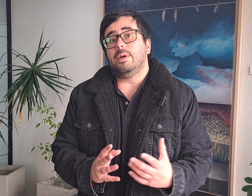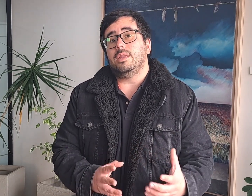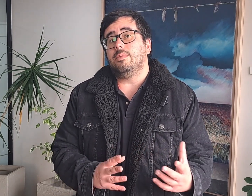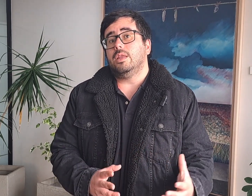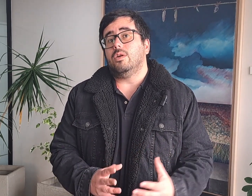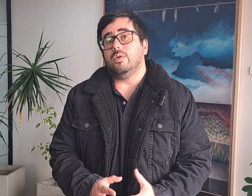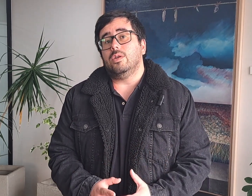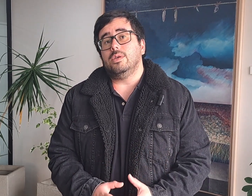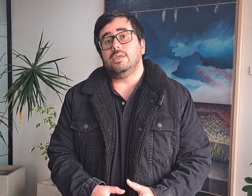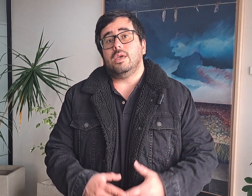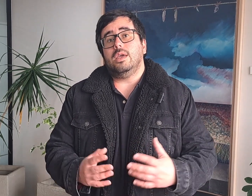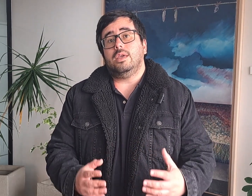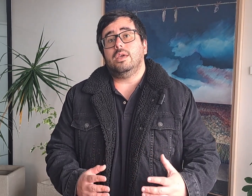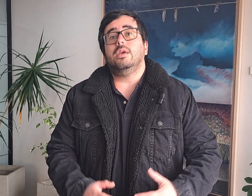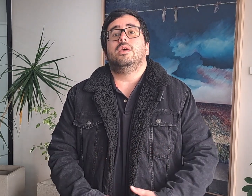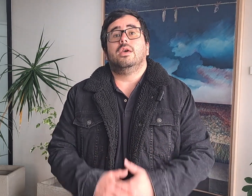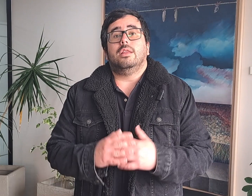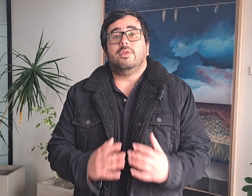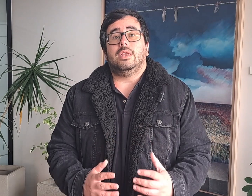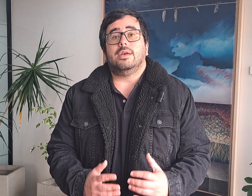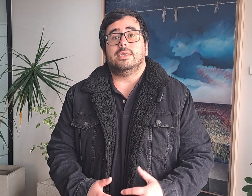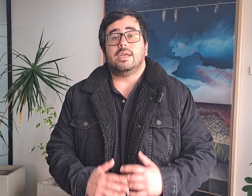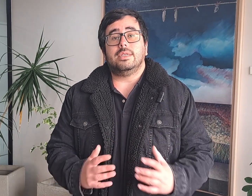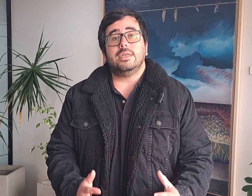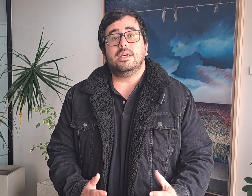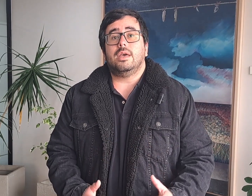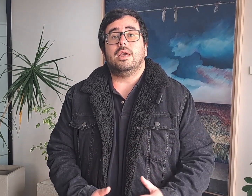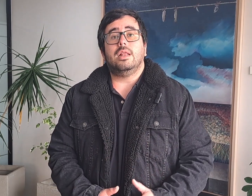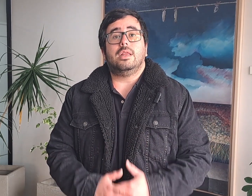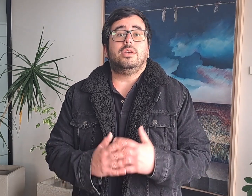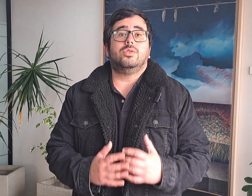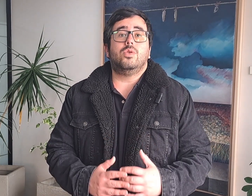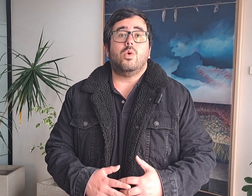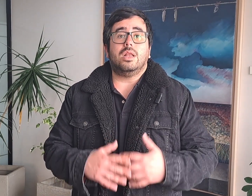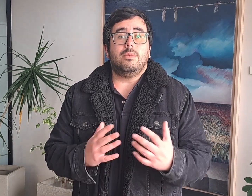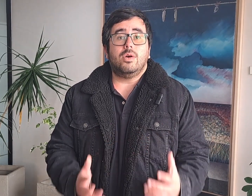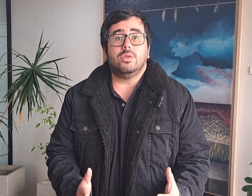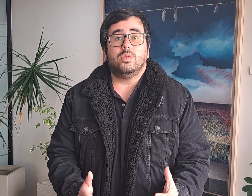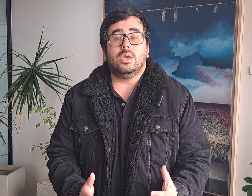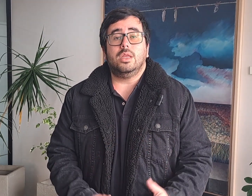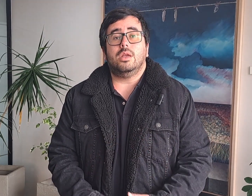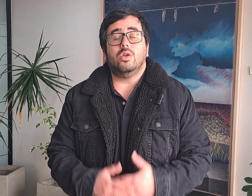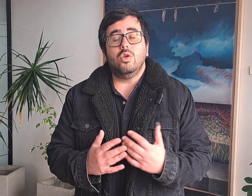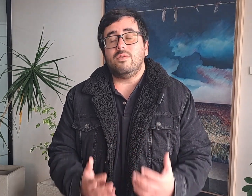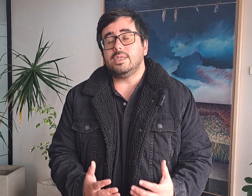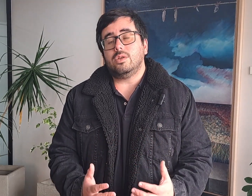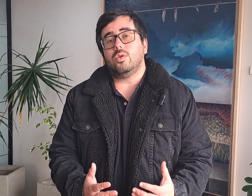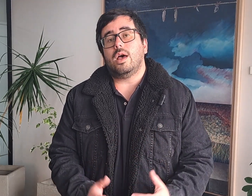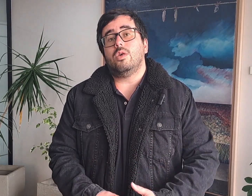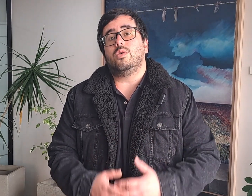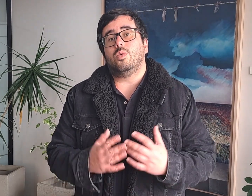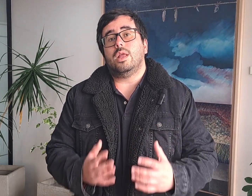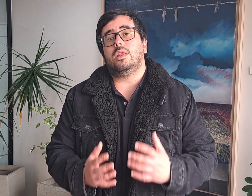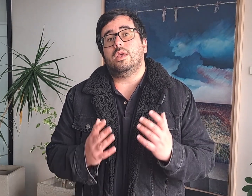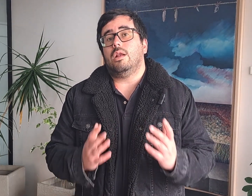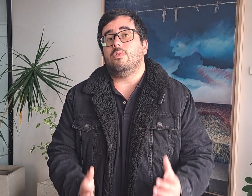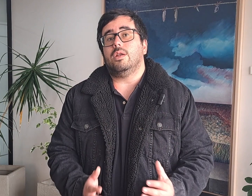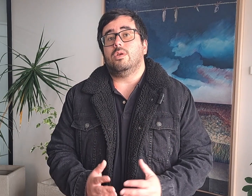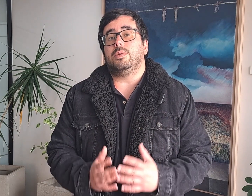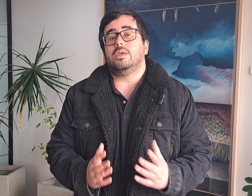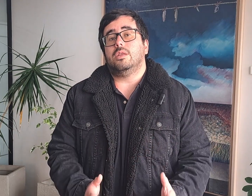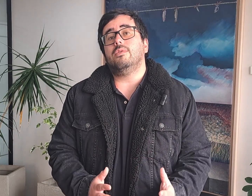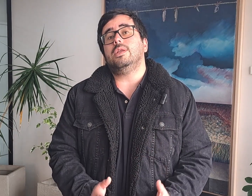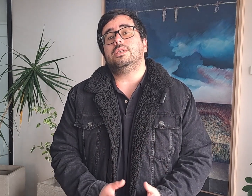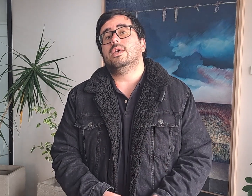que es el que Aparentemente el gobierno dice es que En definitiva si se rechaza el texto o el tema Constituyente no va a ser tocado durante el